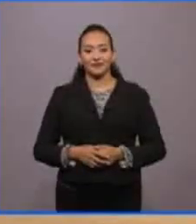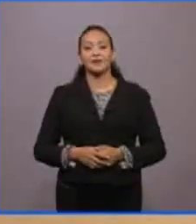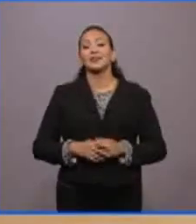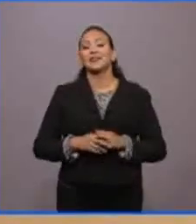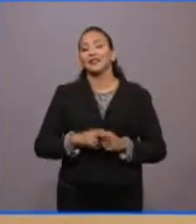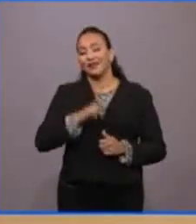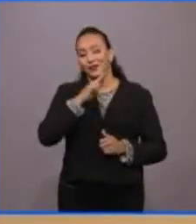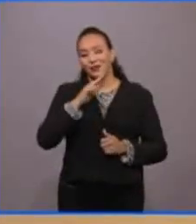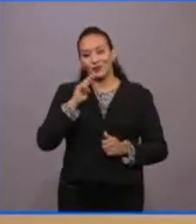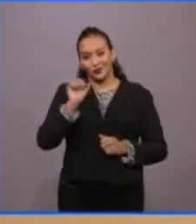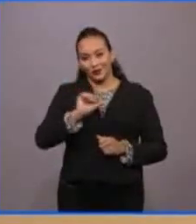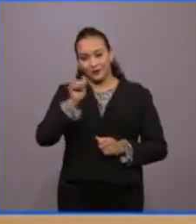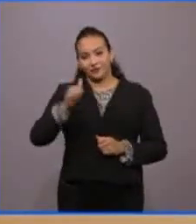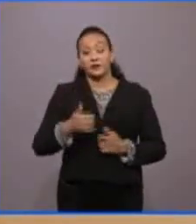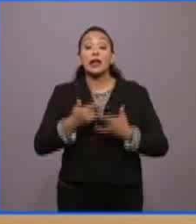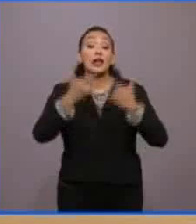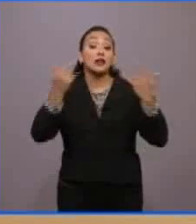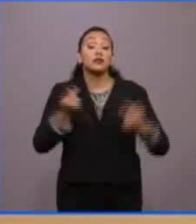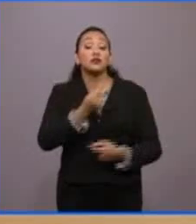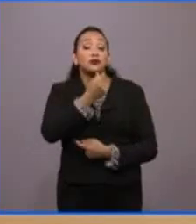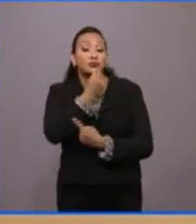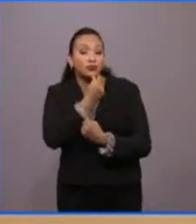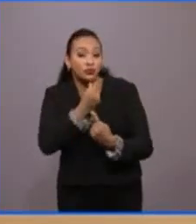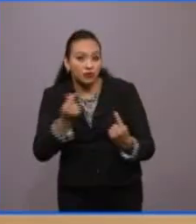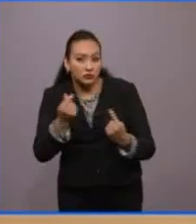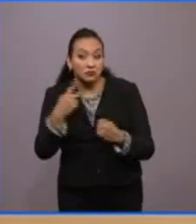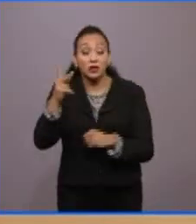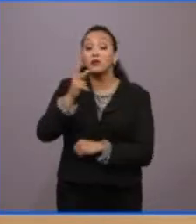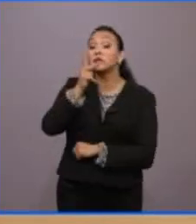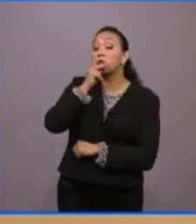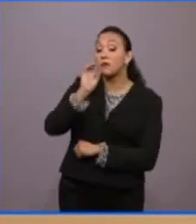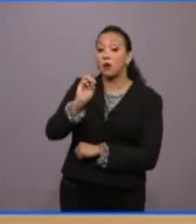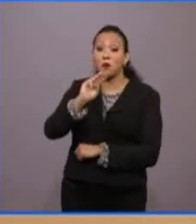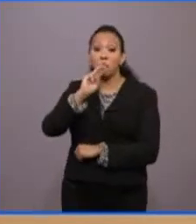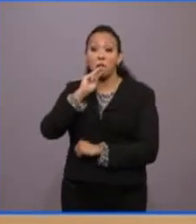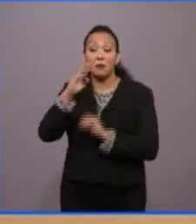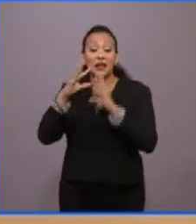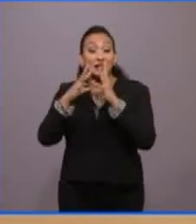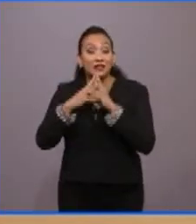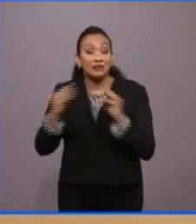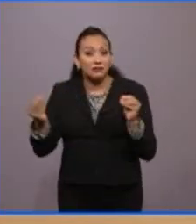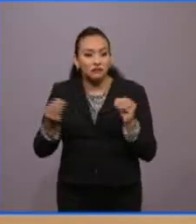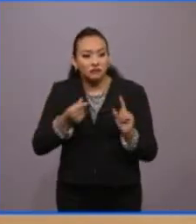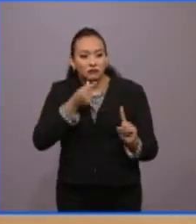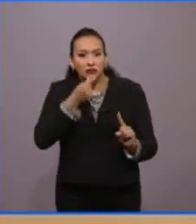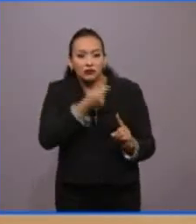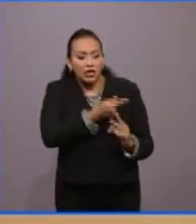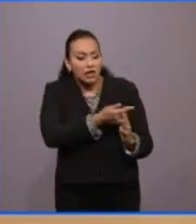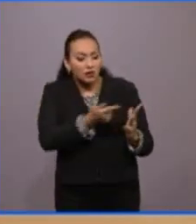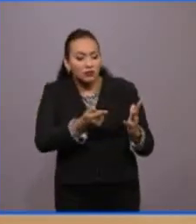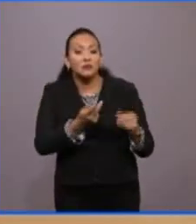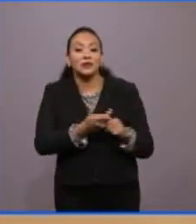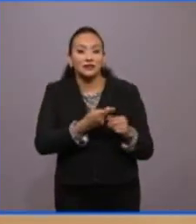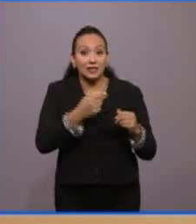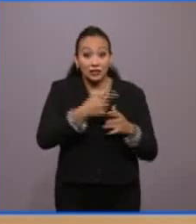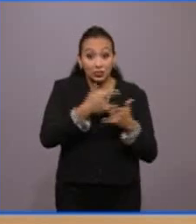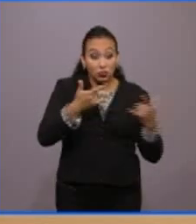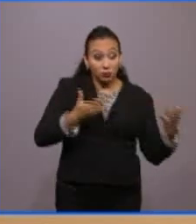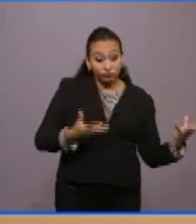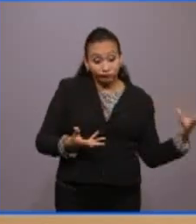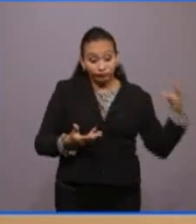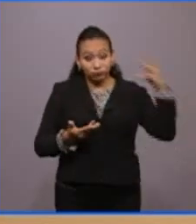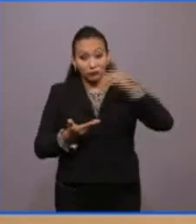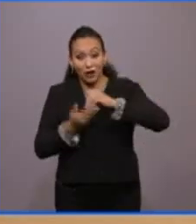En más noticias, las historias de niñas y niños cuyos padres o madres han desaparecido fueron recopiladas en un libro que